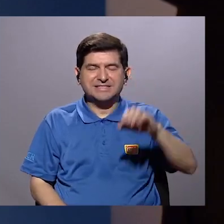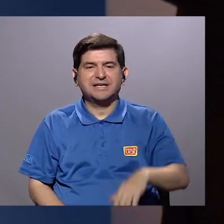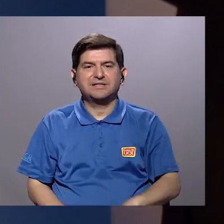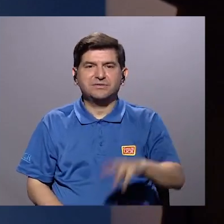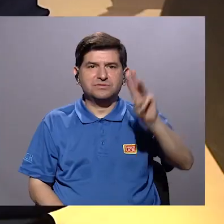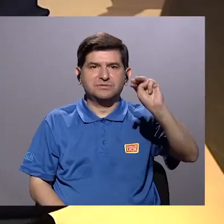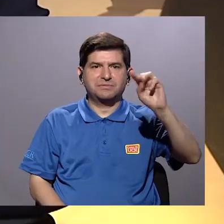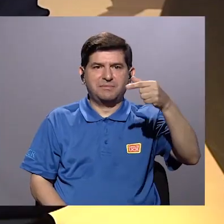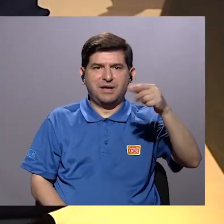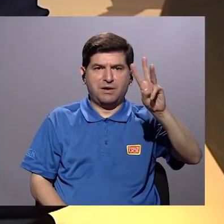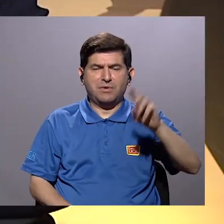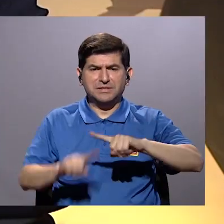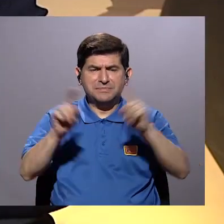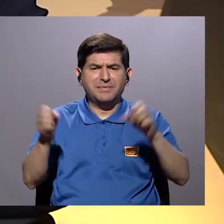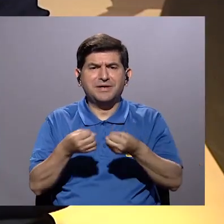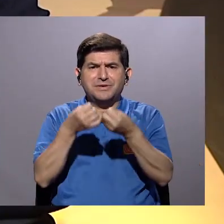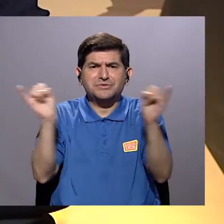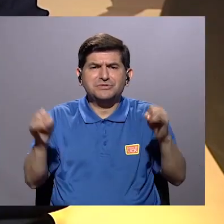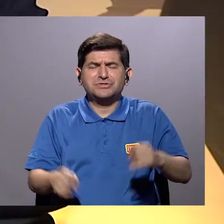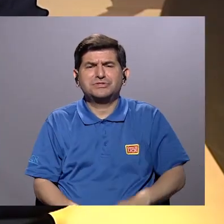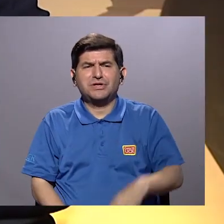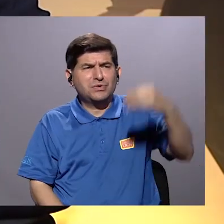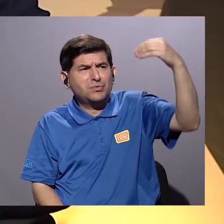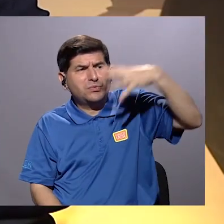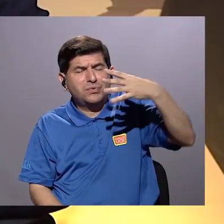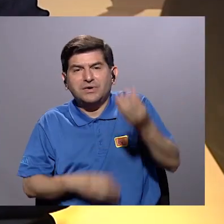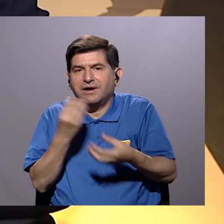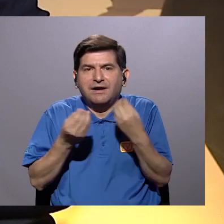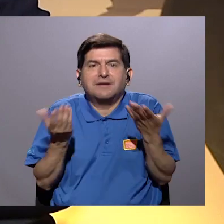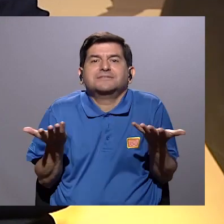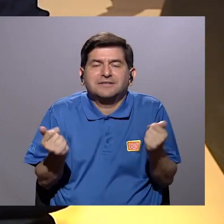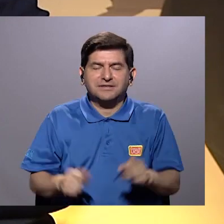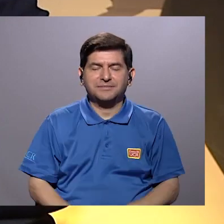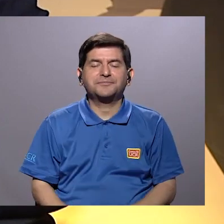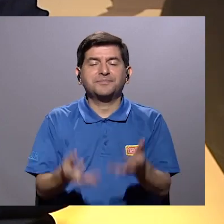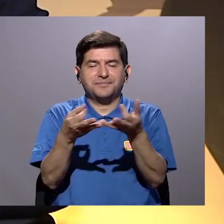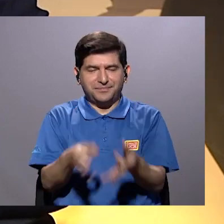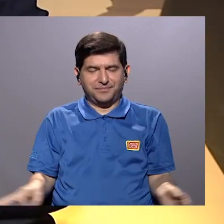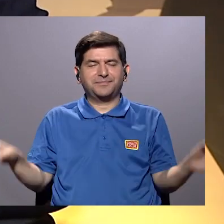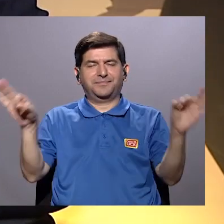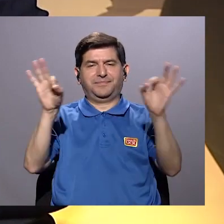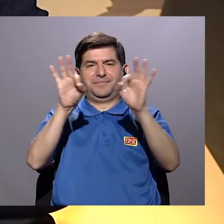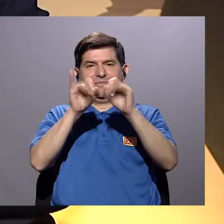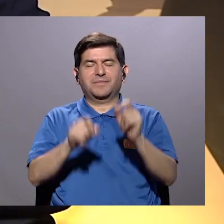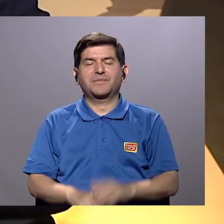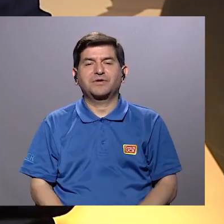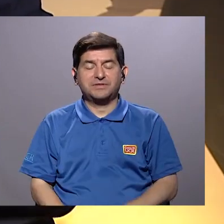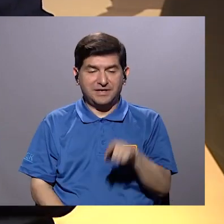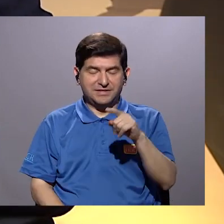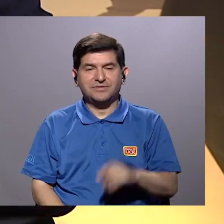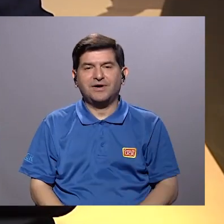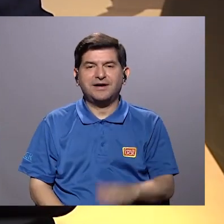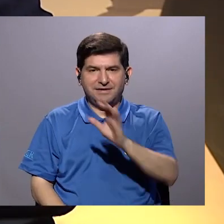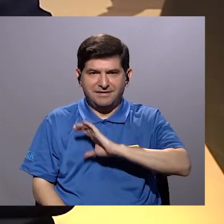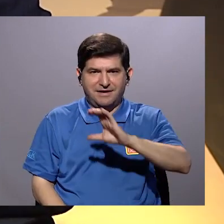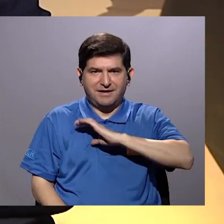radiación solar? Claro, sí. Es muy importante el concepto de factor de potencia, ¿verdad? Que